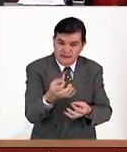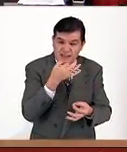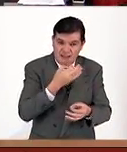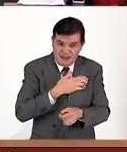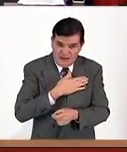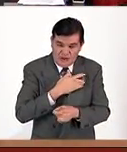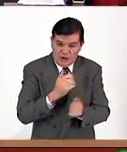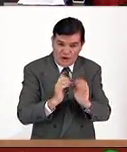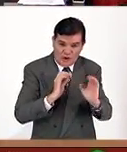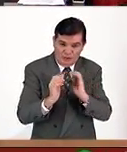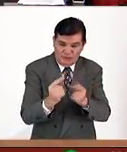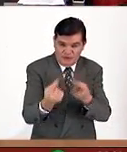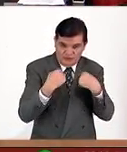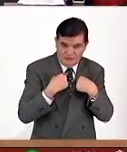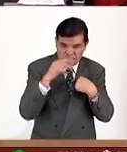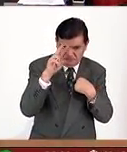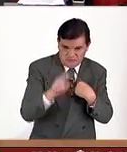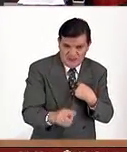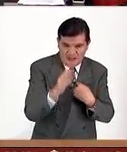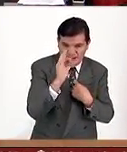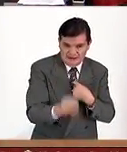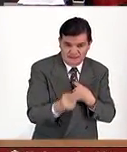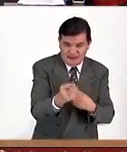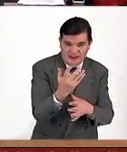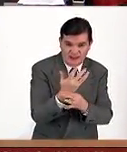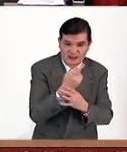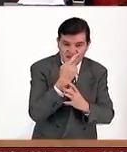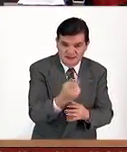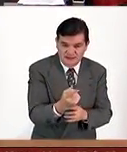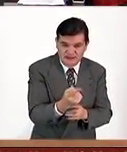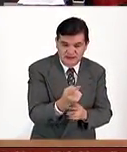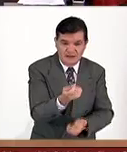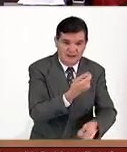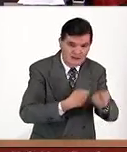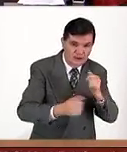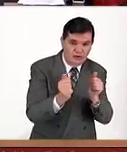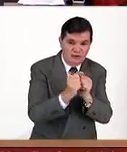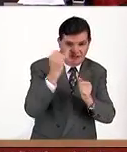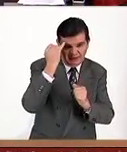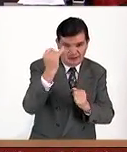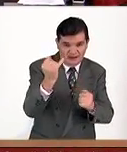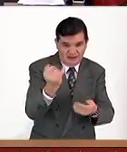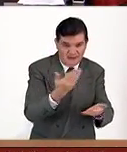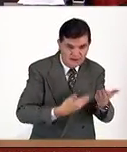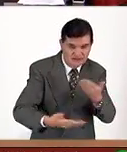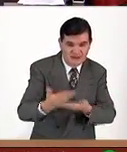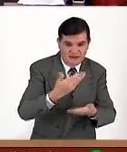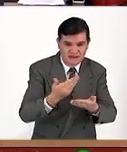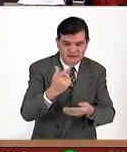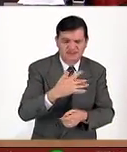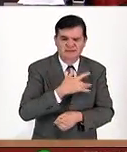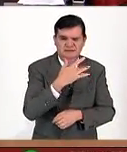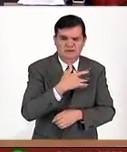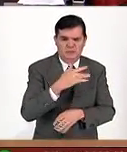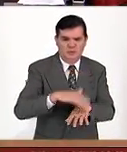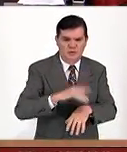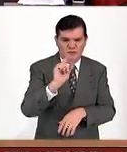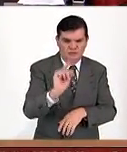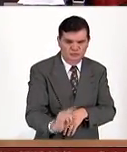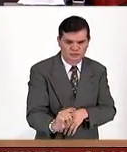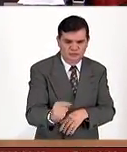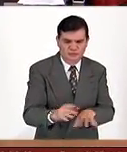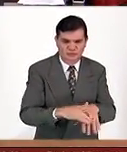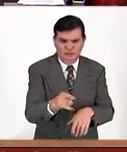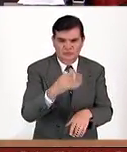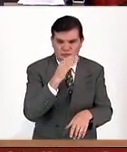se ha comunicado contigo? ¿Realmente aceptas lo que dice? ¿Intercambias ideas? ¿Subestimas porque es pequeño y crees que